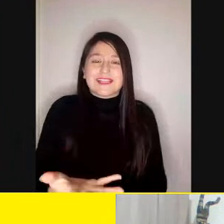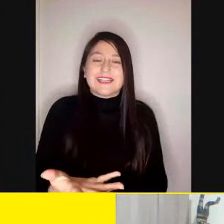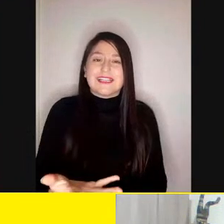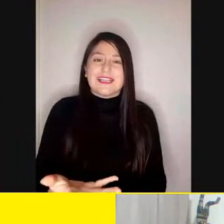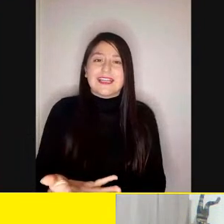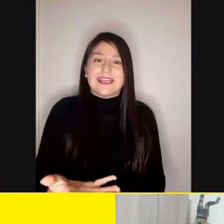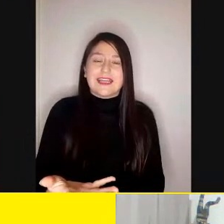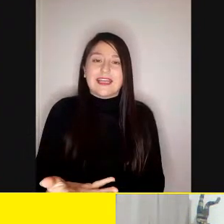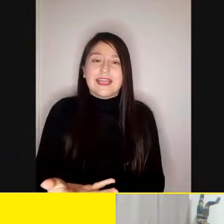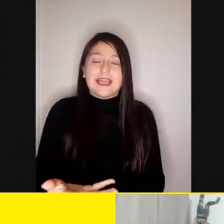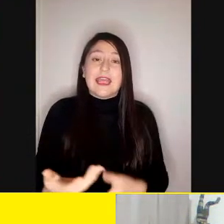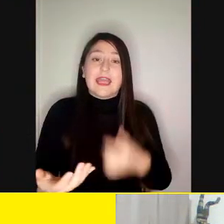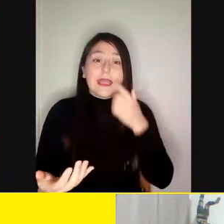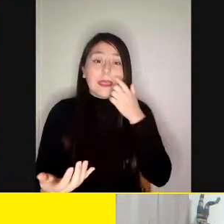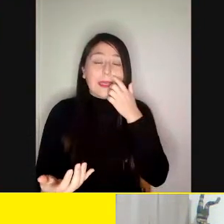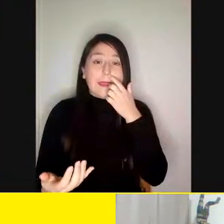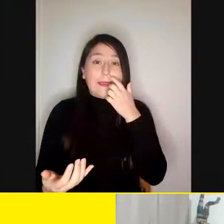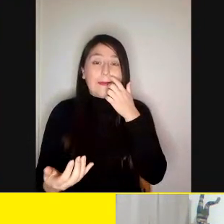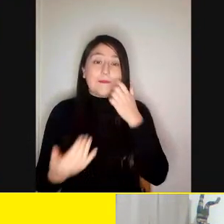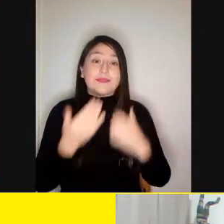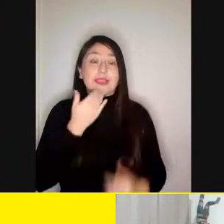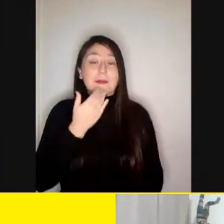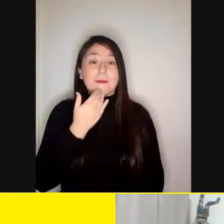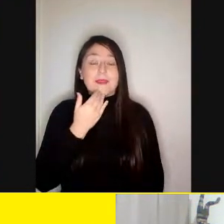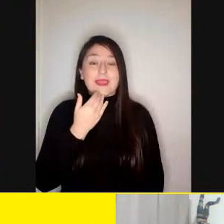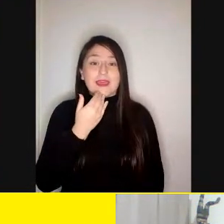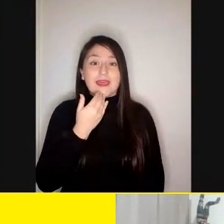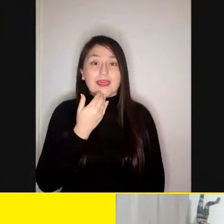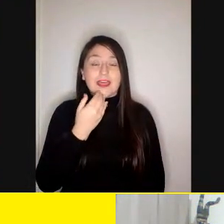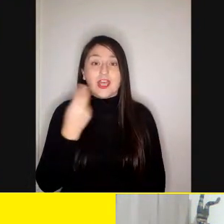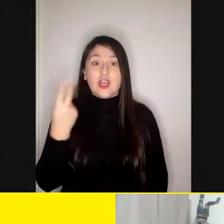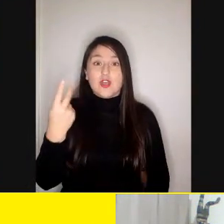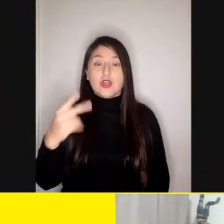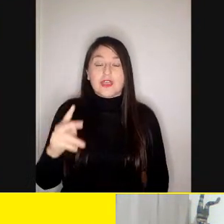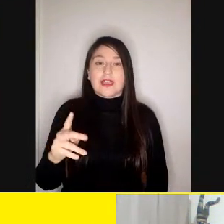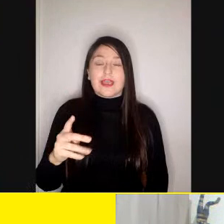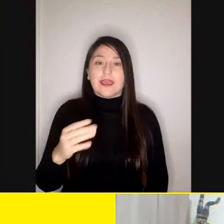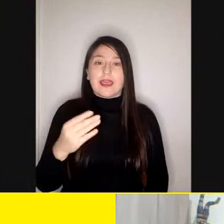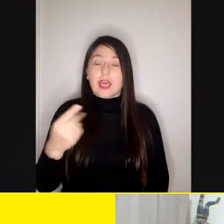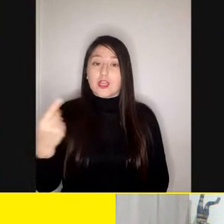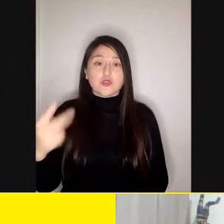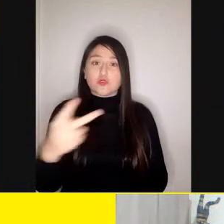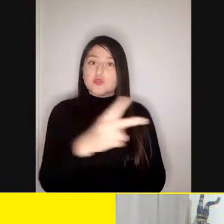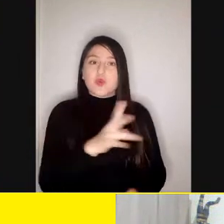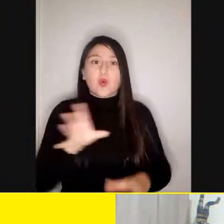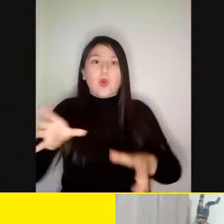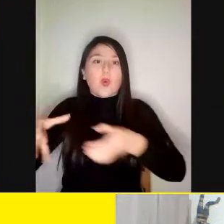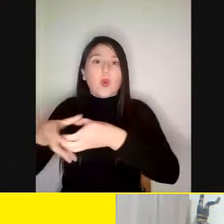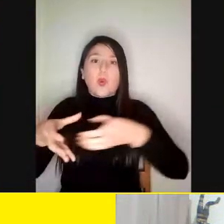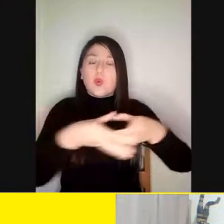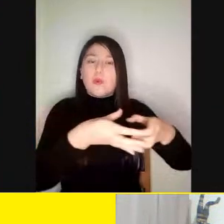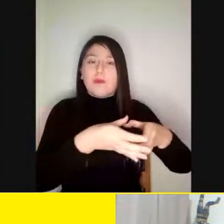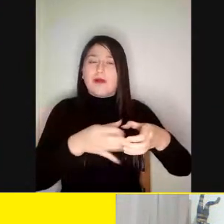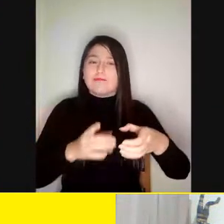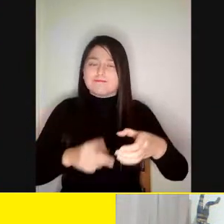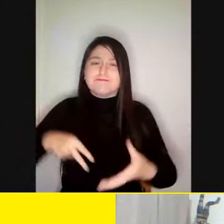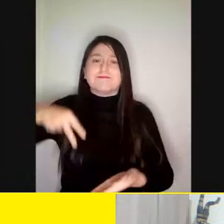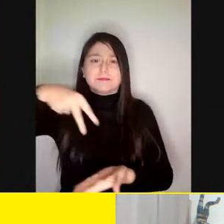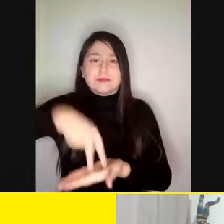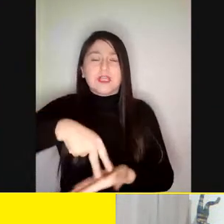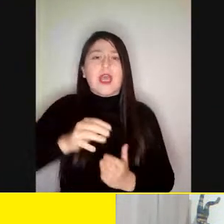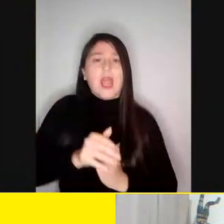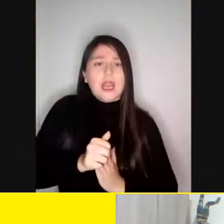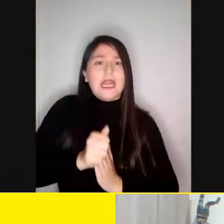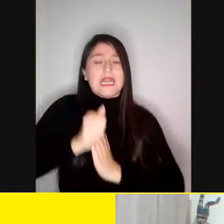su campo, han asumido roles de liderazgo, de poner sobre,